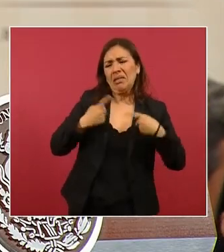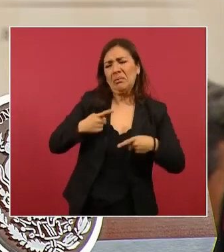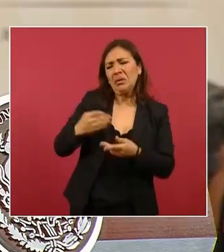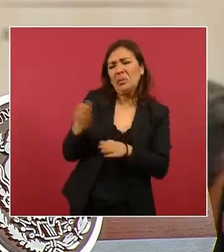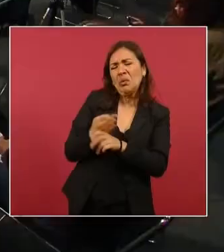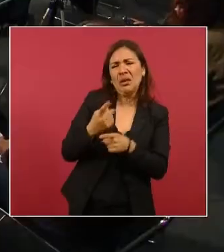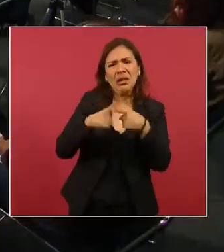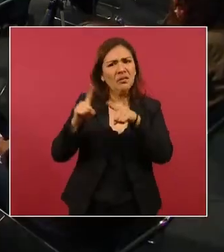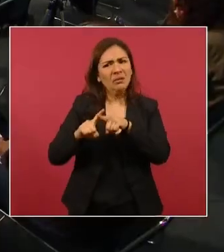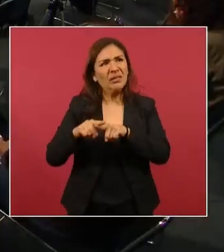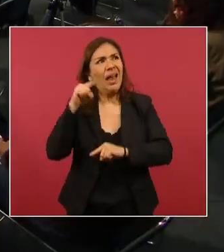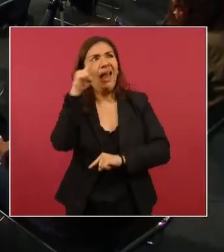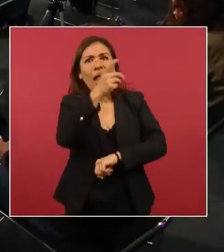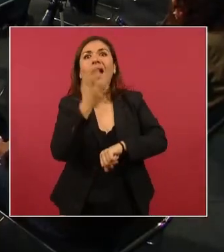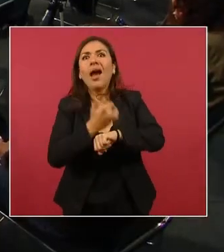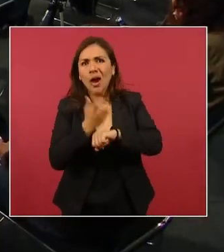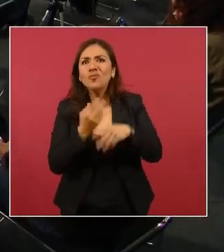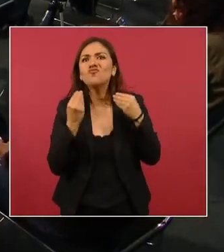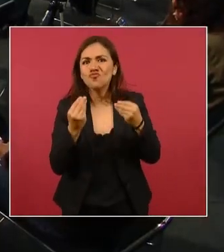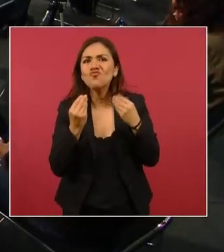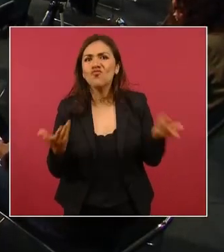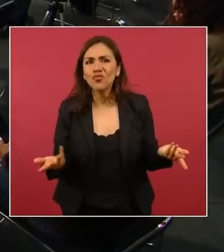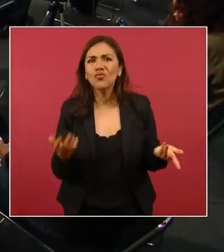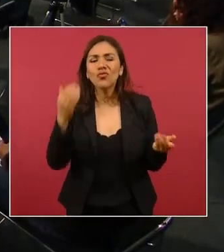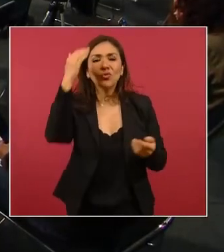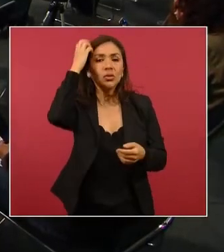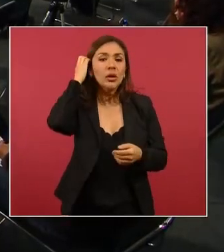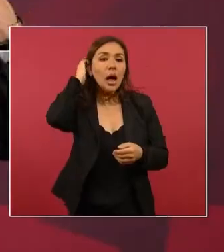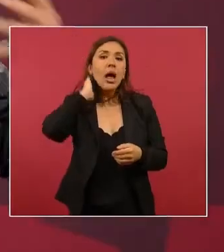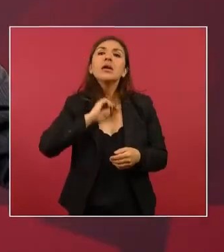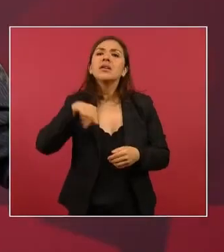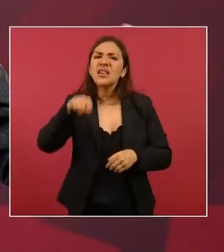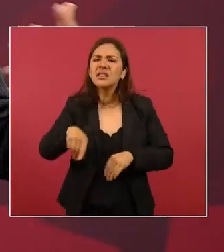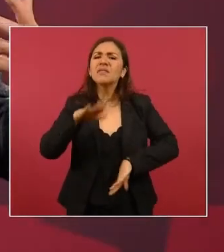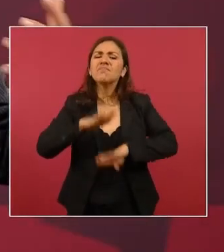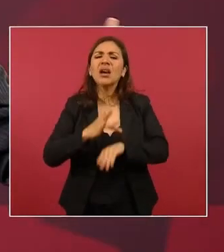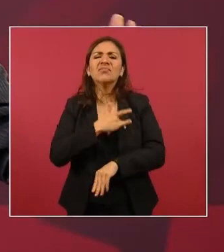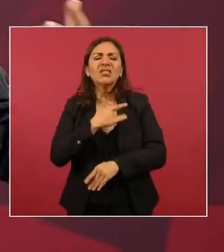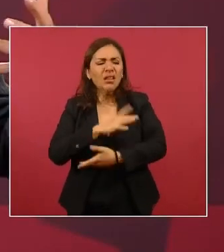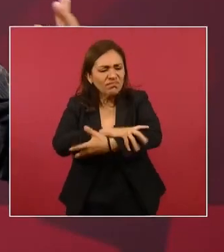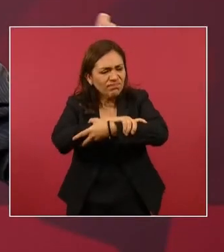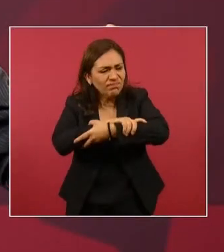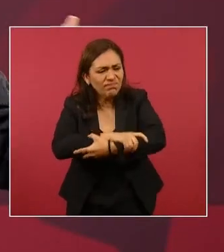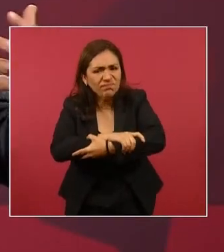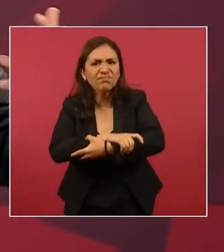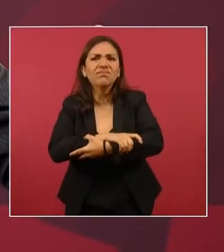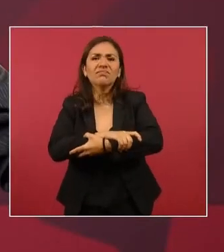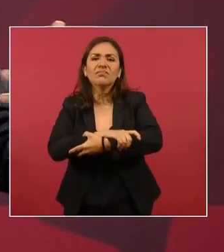Unidos. Aquí hay más fraternidad